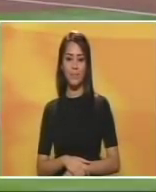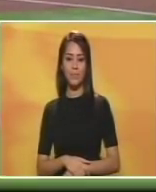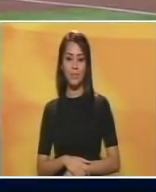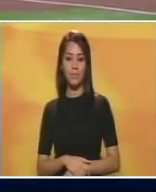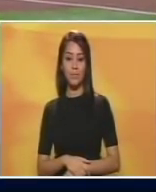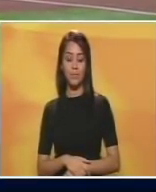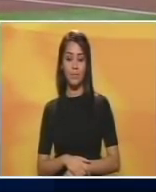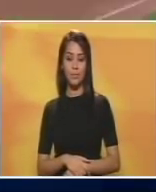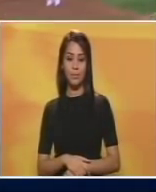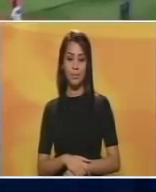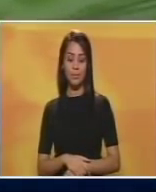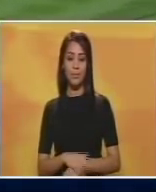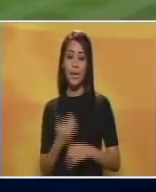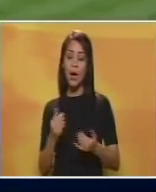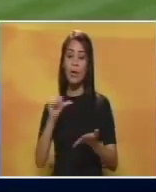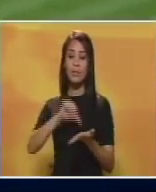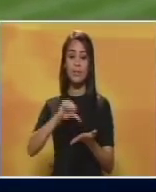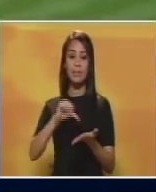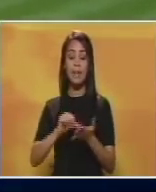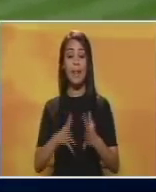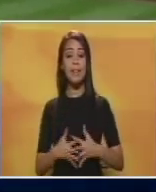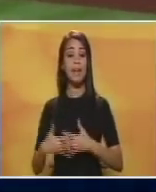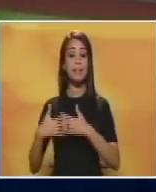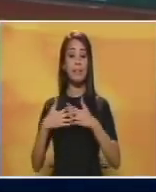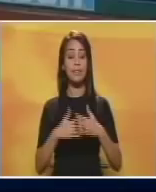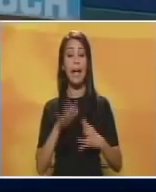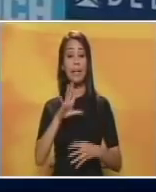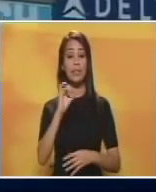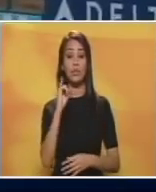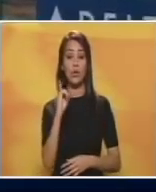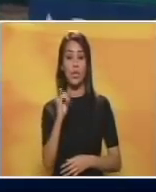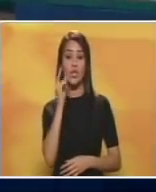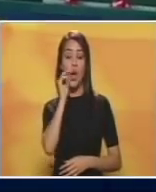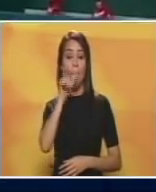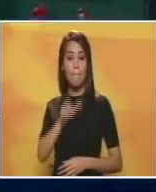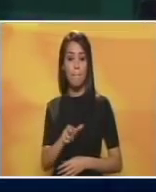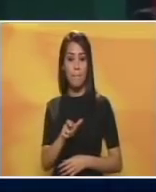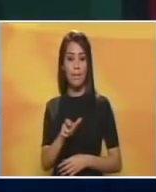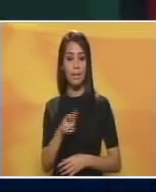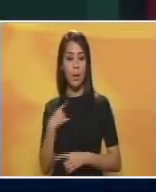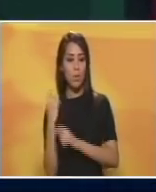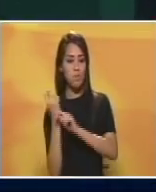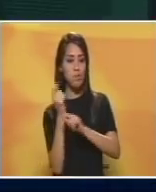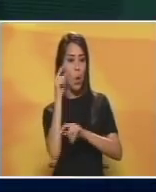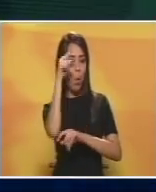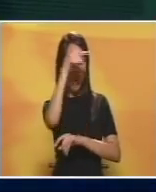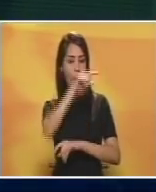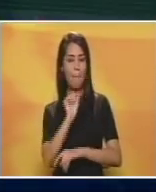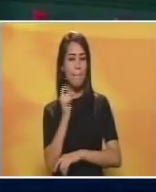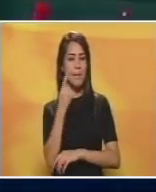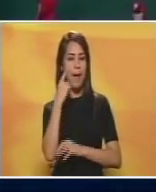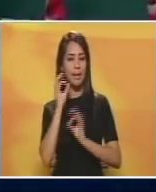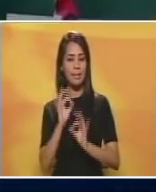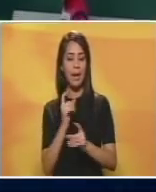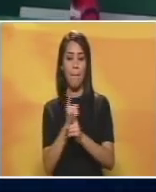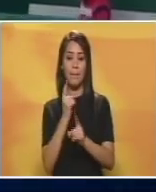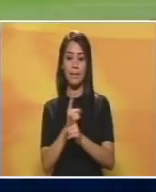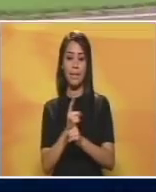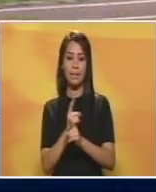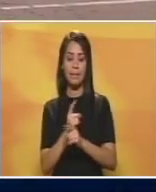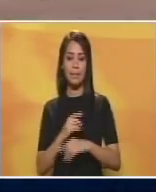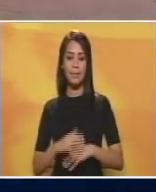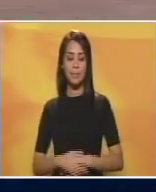Nos vamos a la capital de Estados Unidos. Quinto episodio y Asdrúbal Cabrera, que despacha su primer cuadrangular de la temporada para ampliar